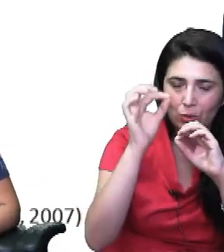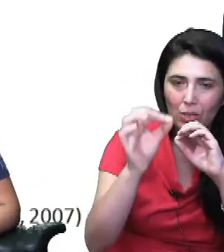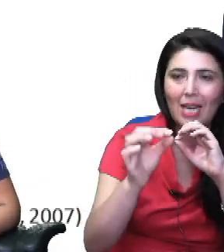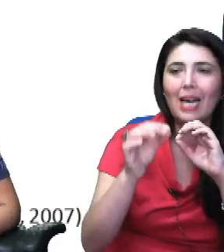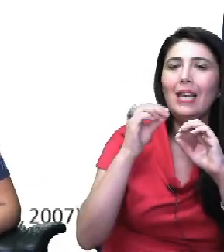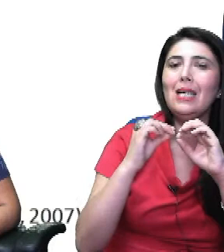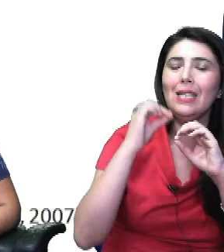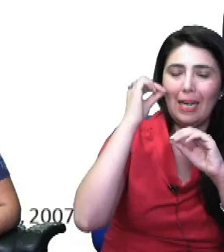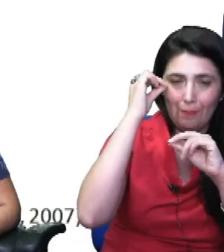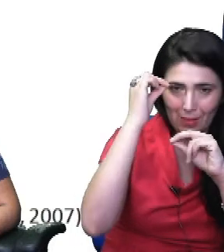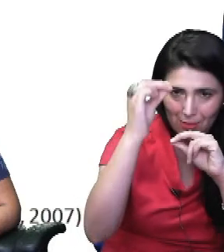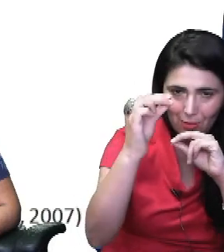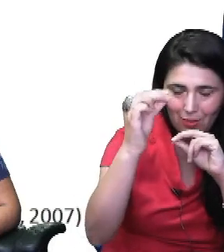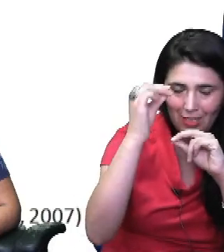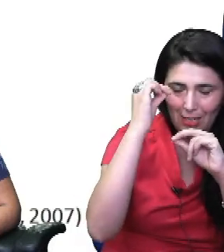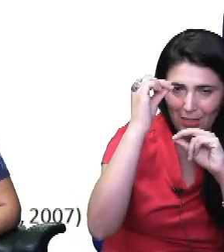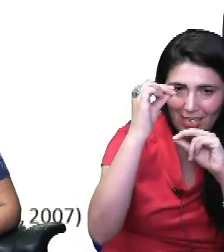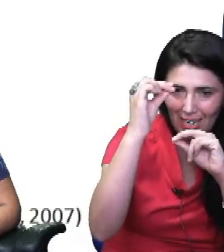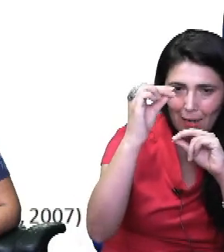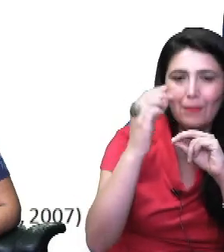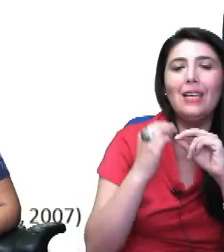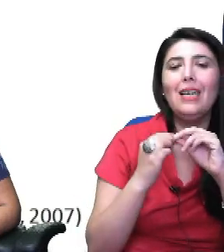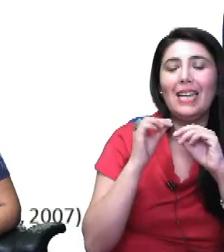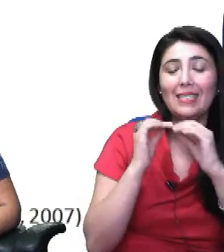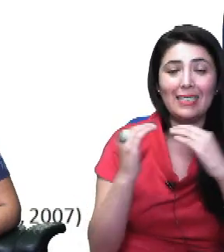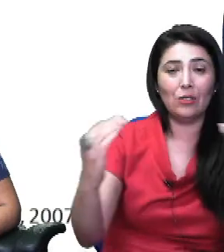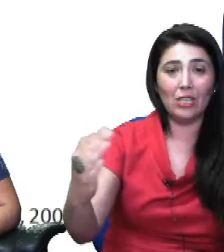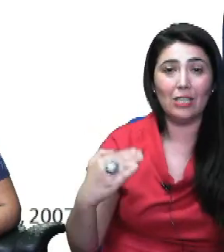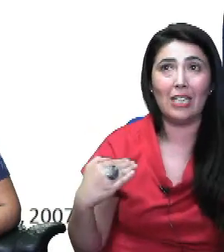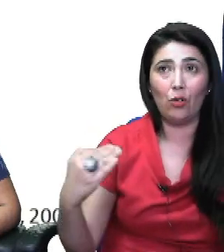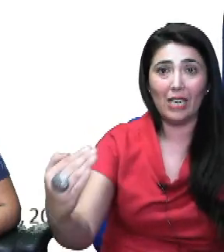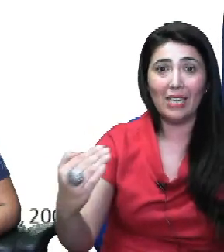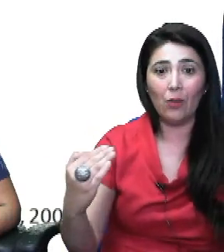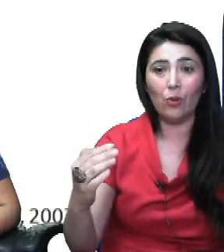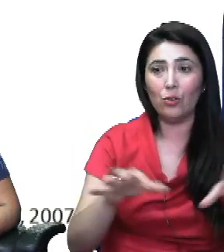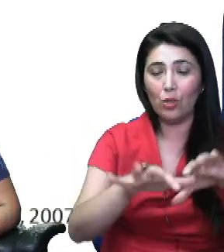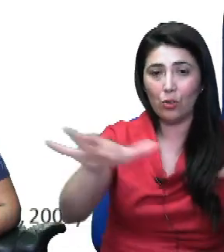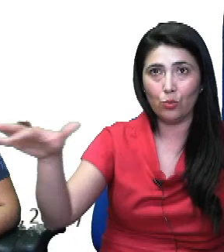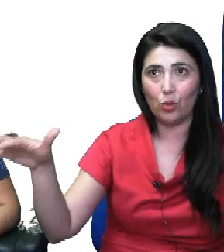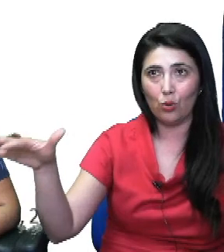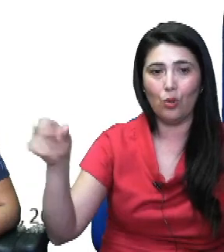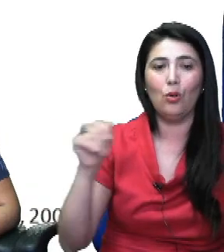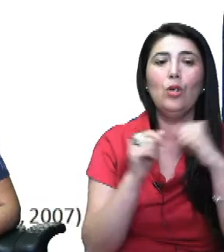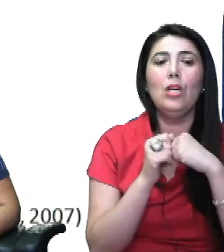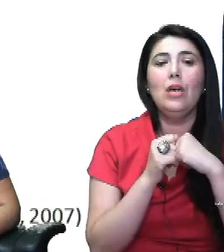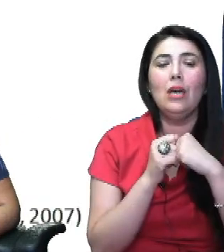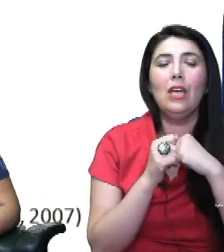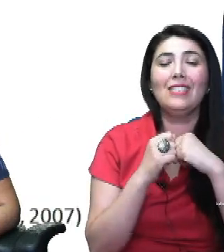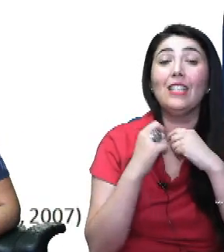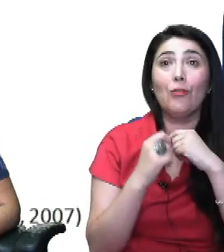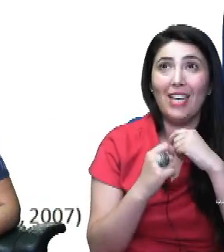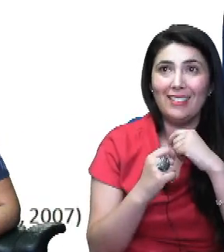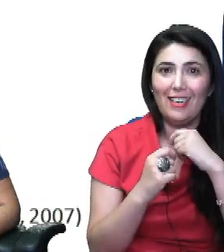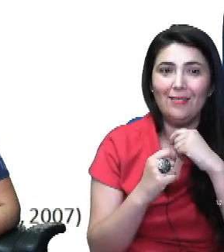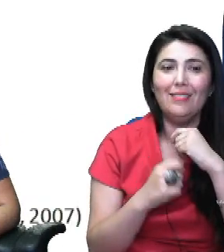sensación de seguridad, de transmisión, de transmitir calma, la sensación de estar conectado con otros y con su entorno, el